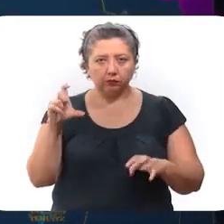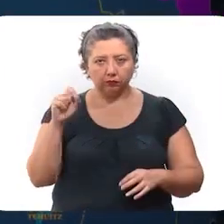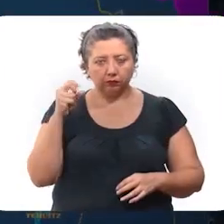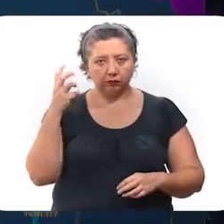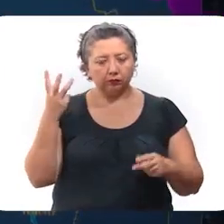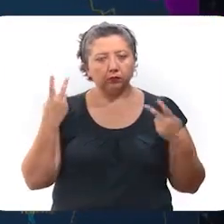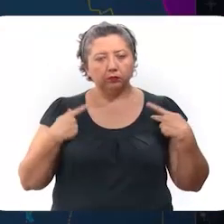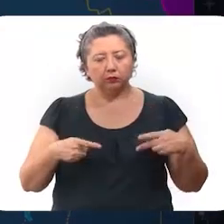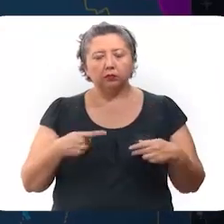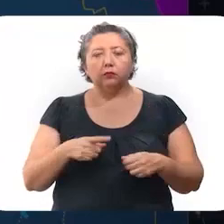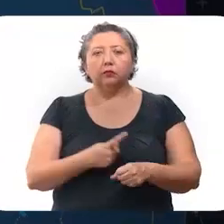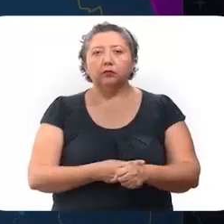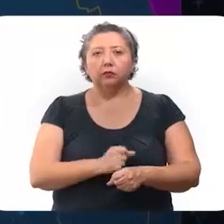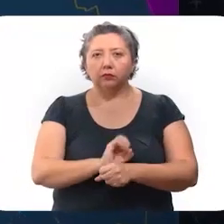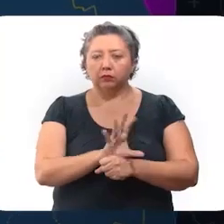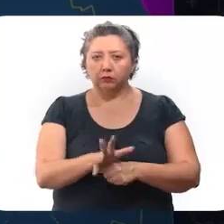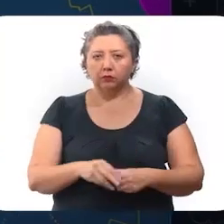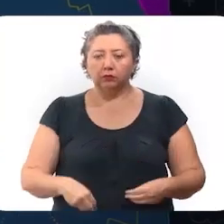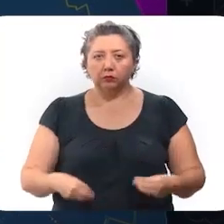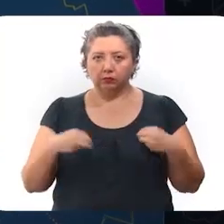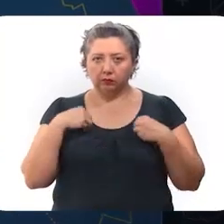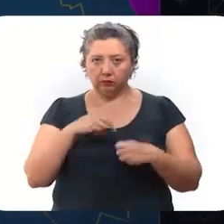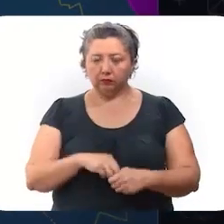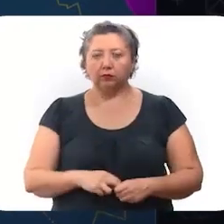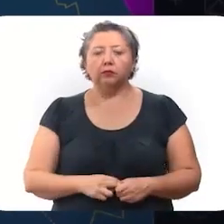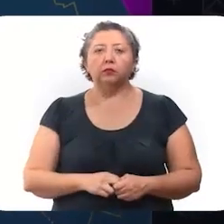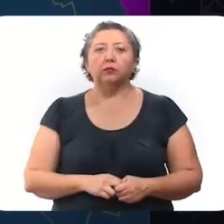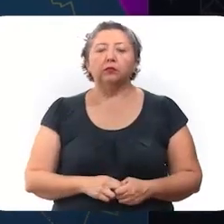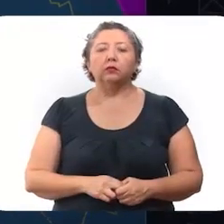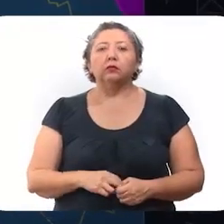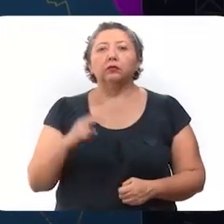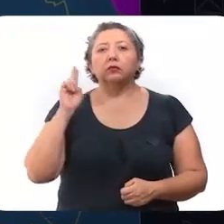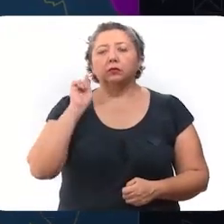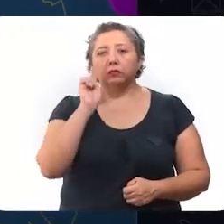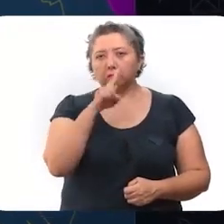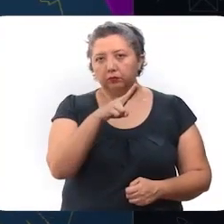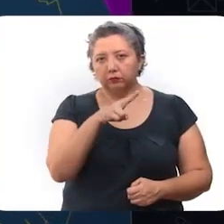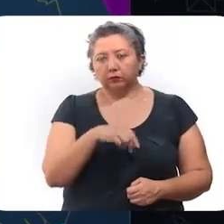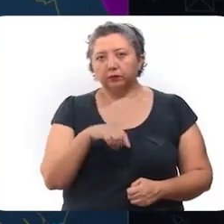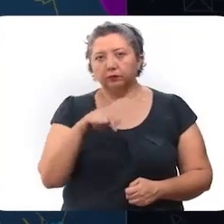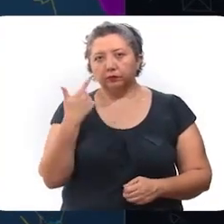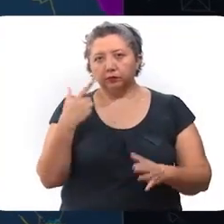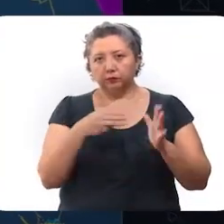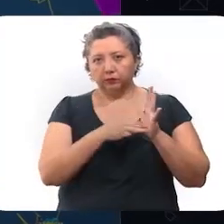46.923 personas contagiadas de coronavirus que viven en la zona norte,